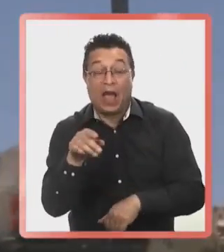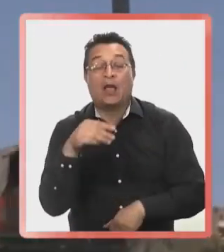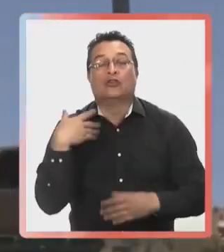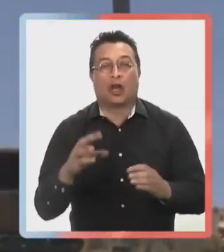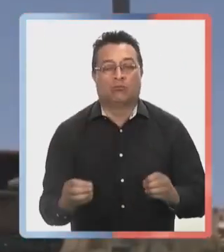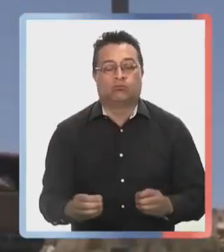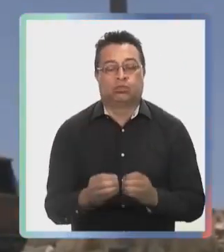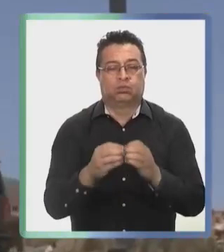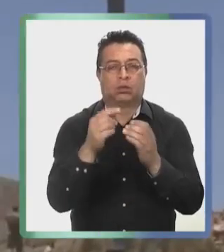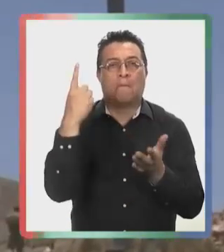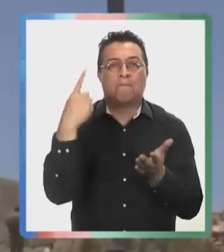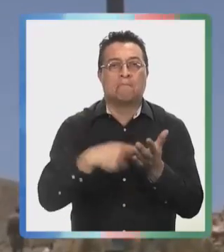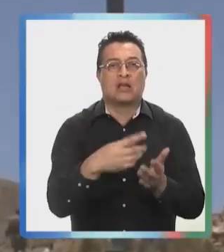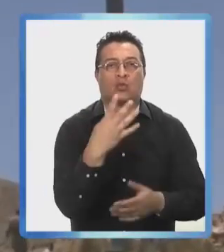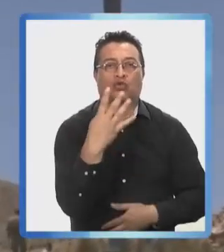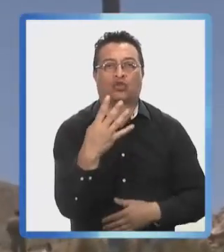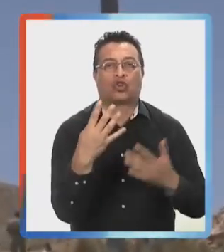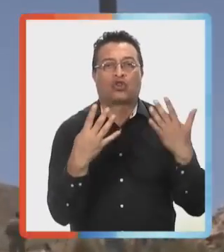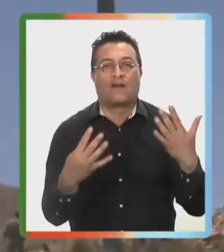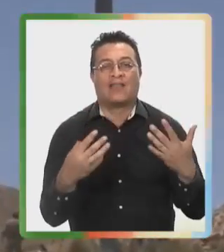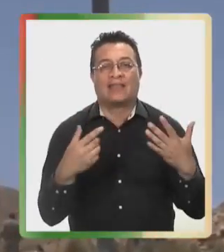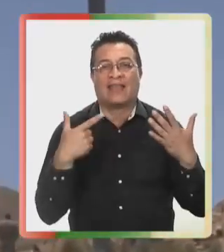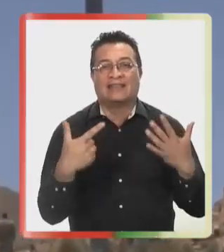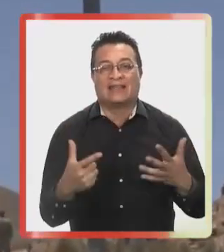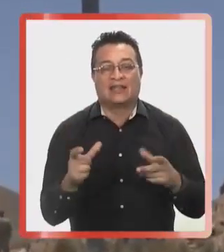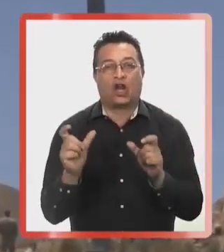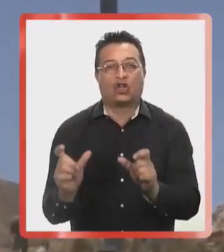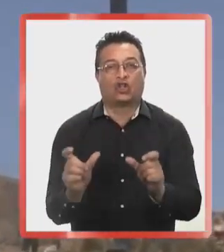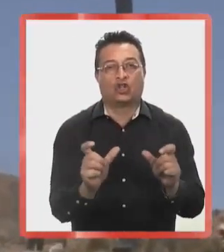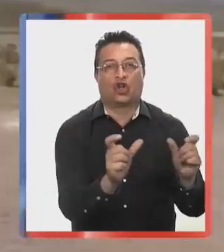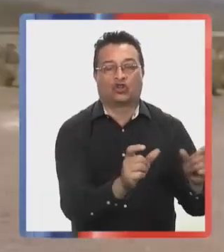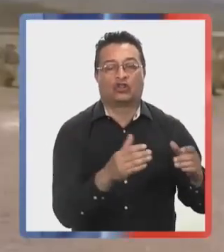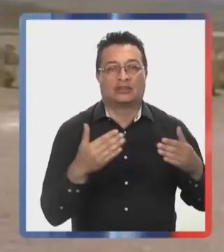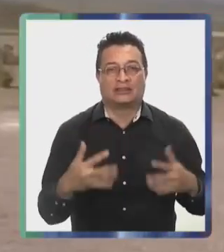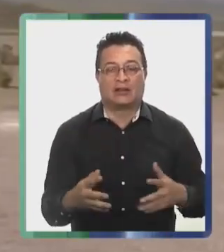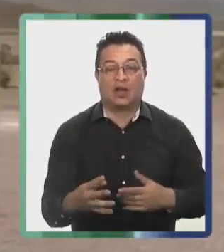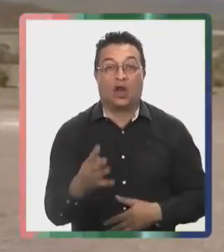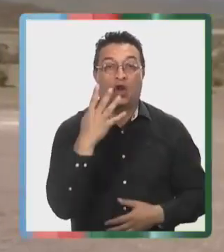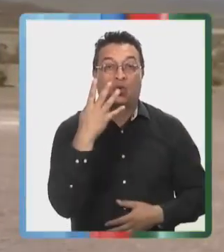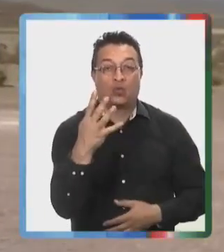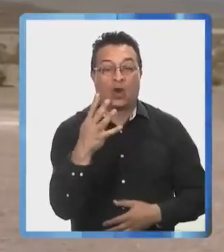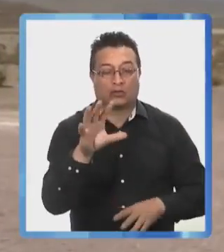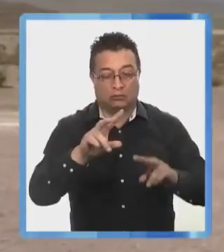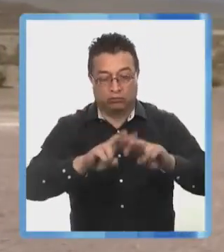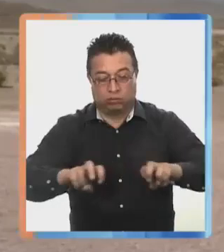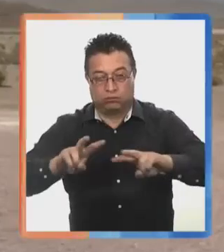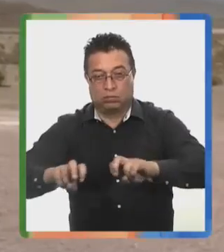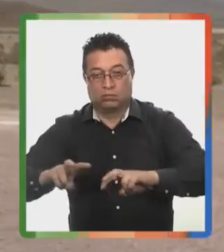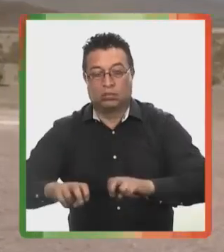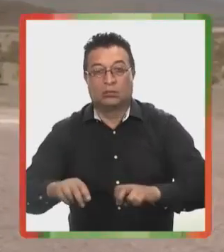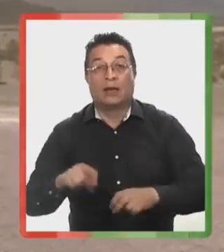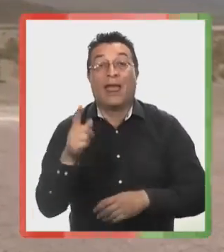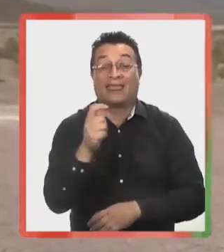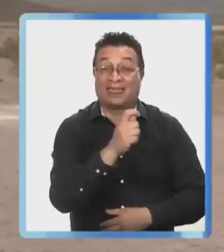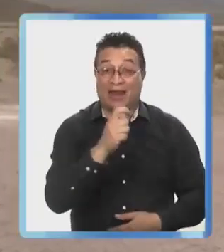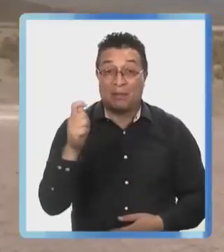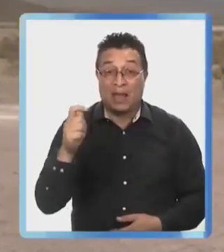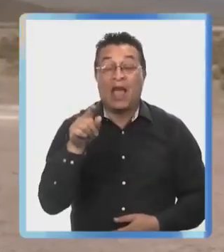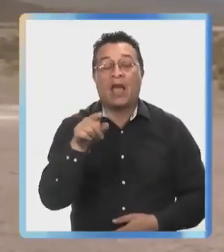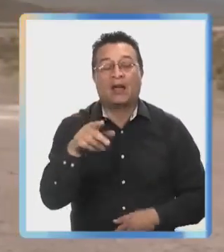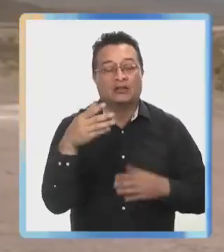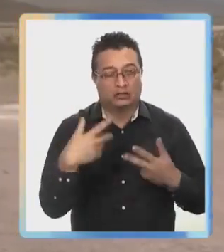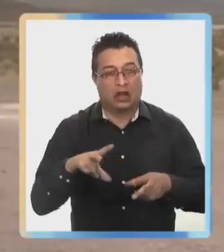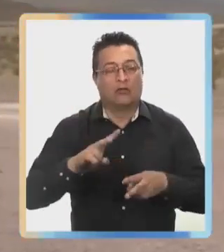se han acumulado un total de 1.497 controles de identidad y 4 registros, mientras que en